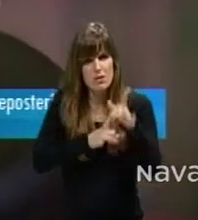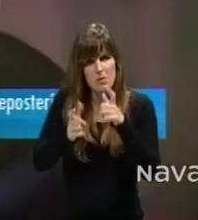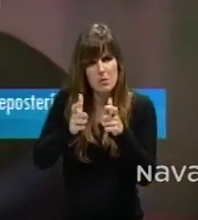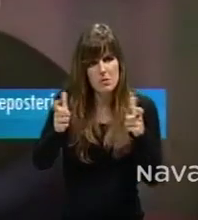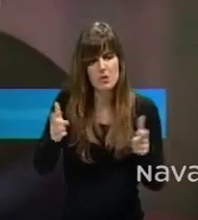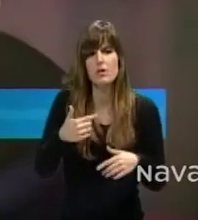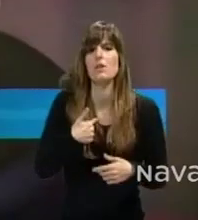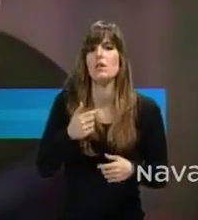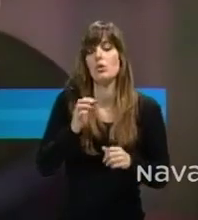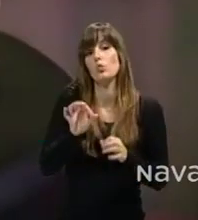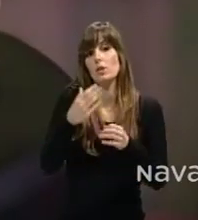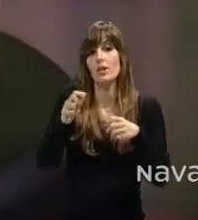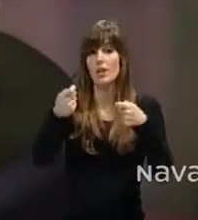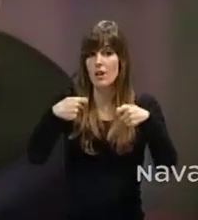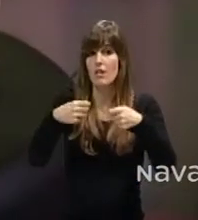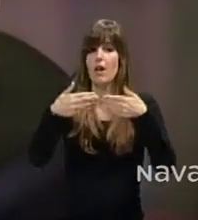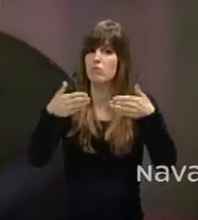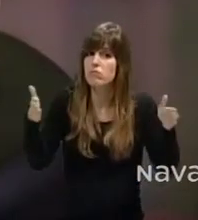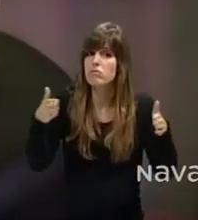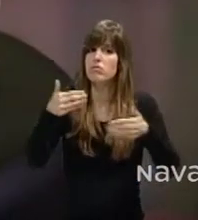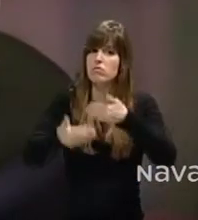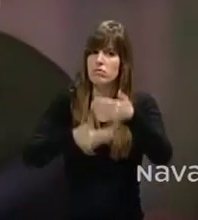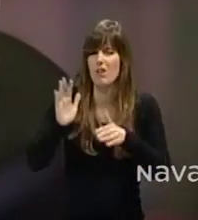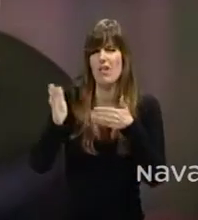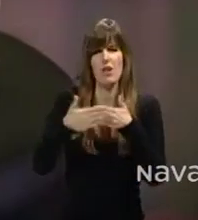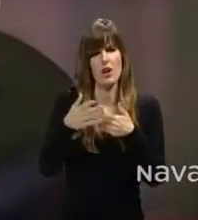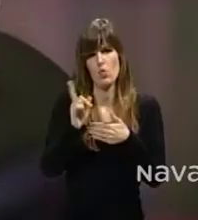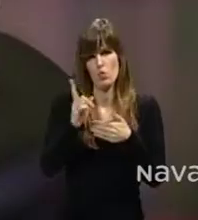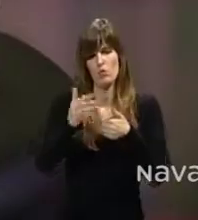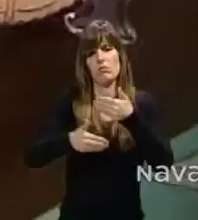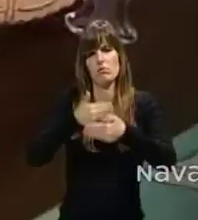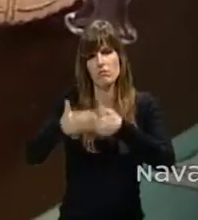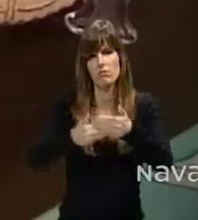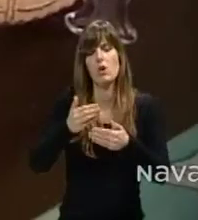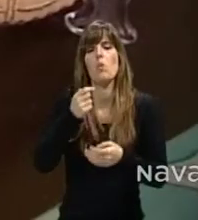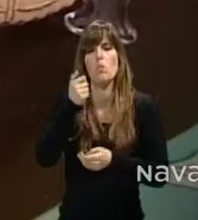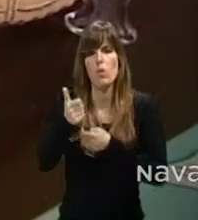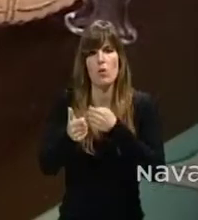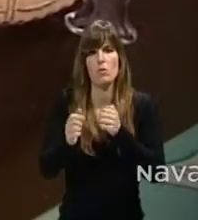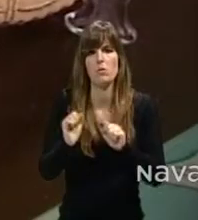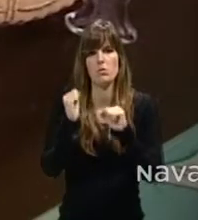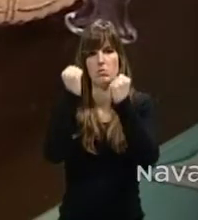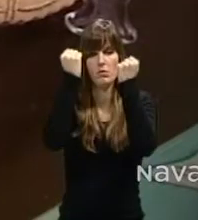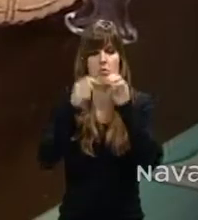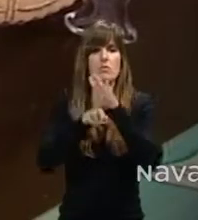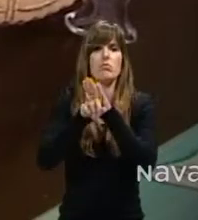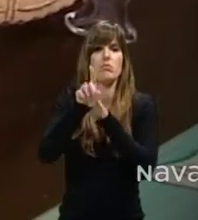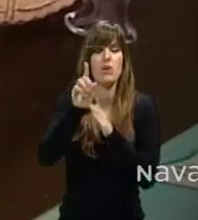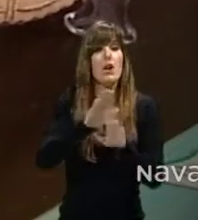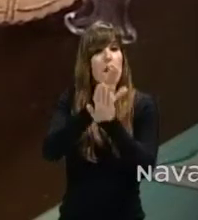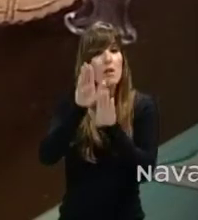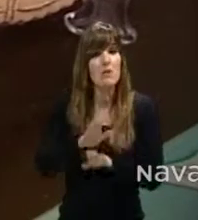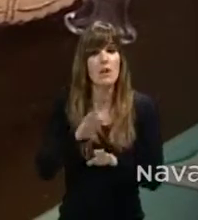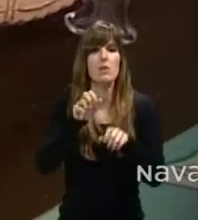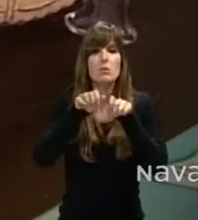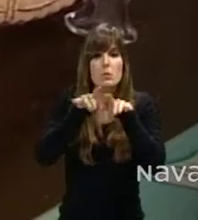abrir y cerrar, pues no es lo bueno, sino que hay que mantenerse, llevar una línea y bueno, yo creo que es sobre todo por eso, ¿no? Porque al final todo se